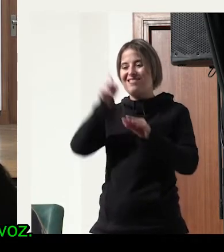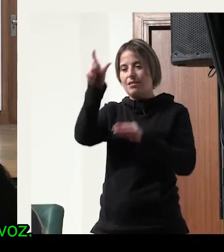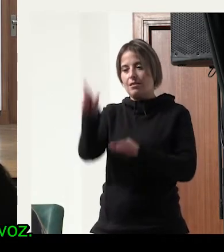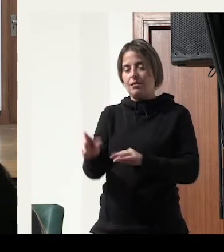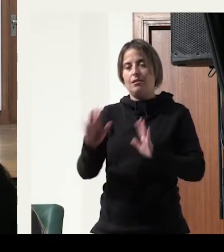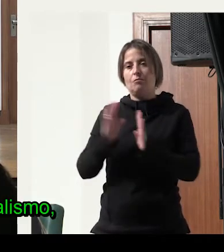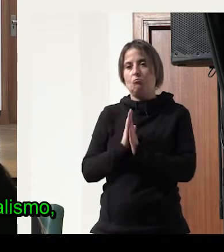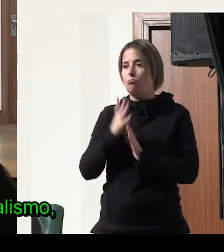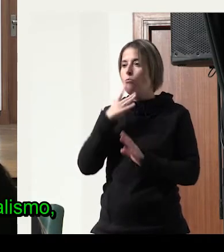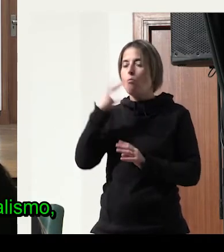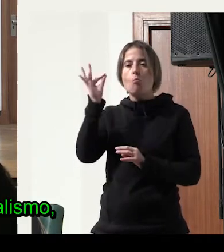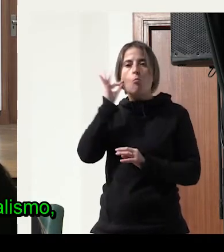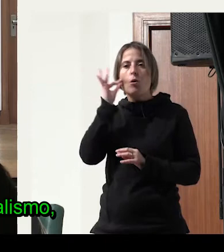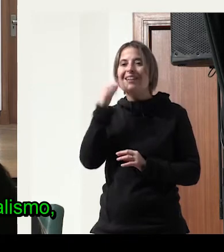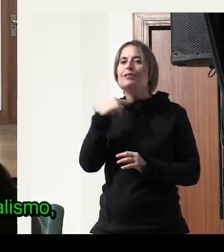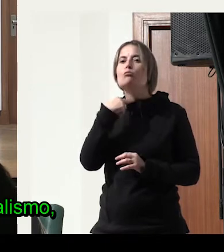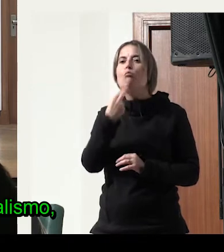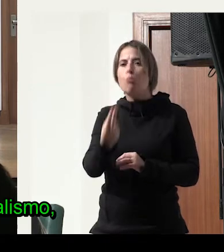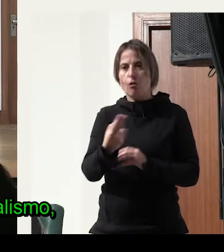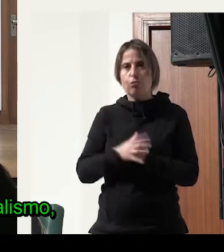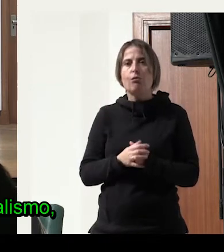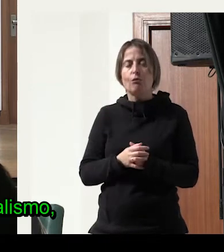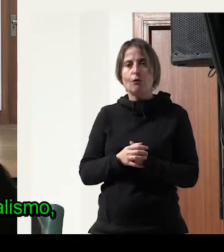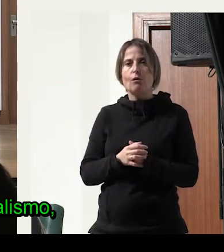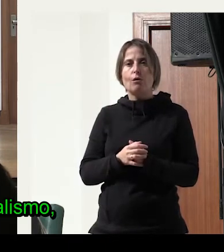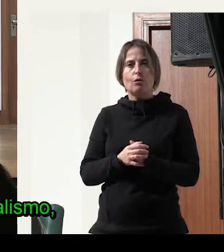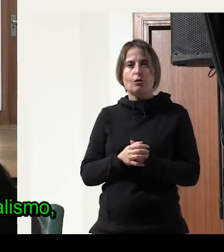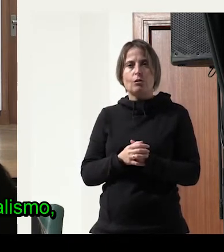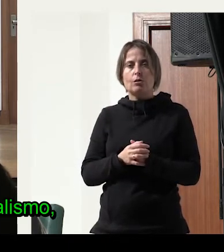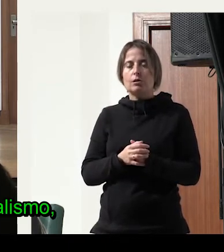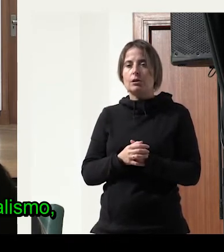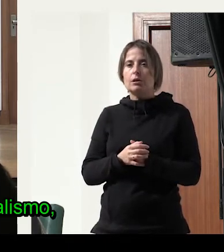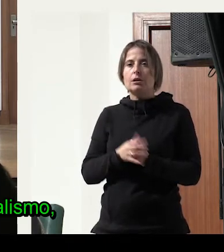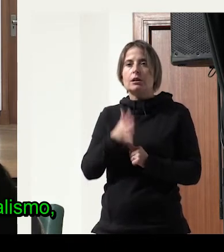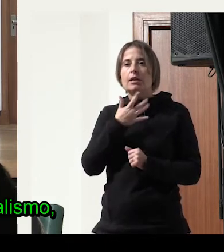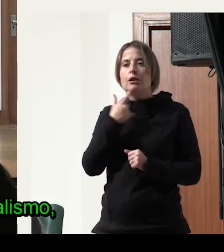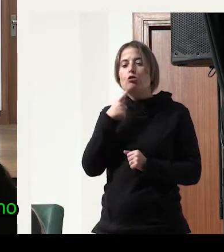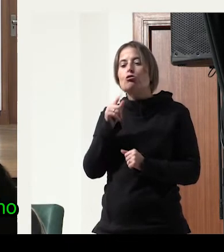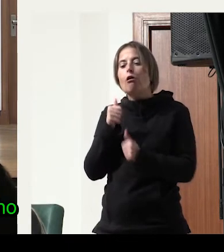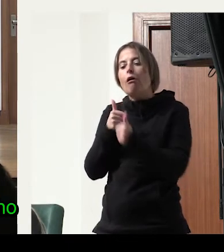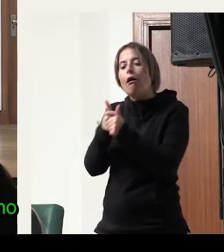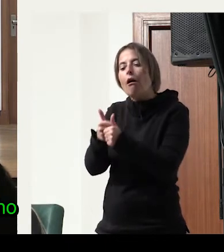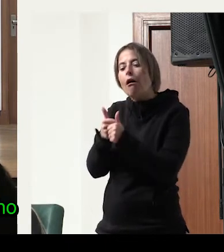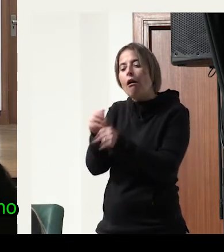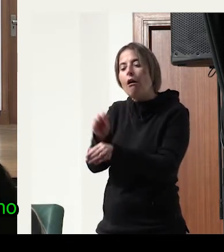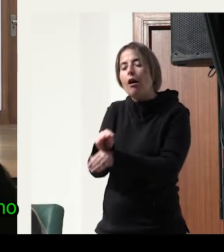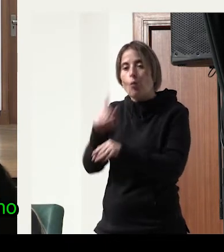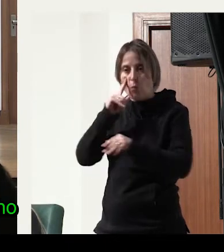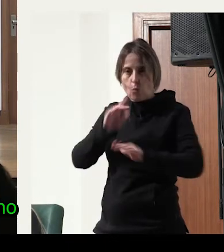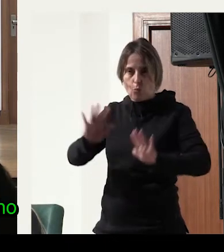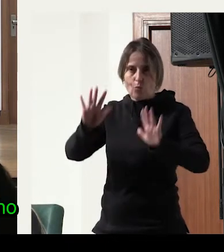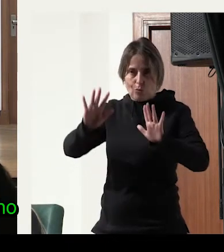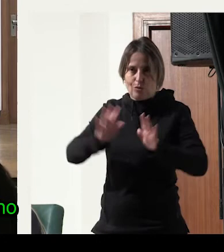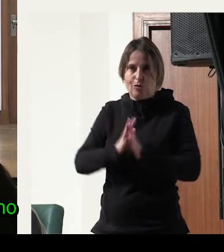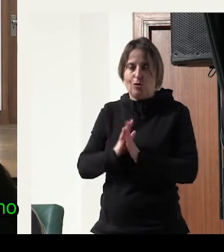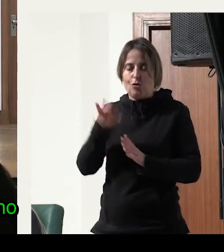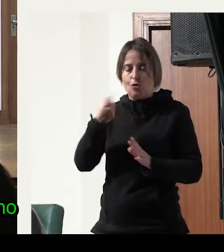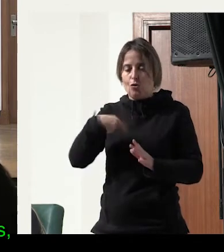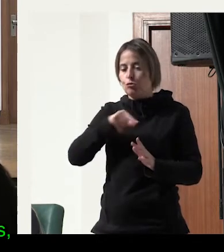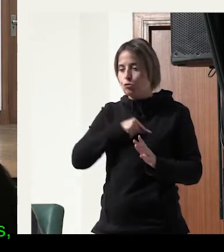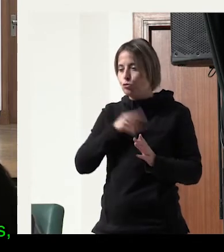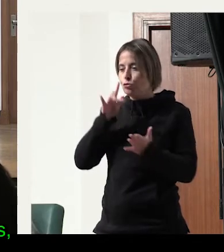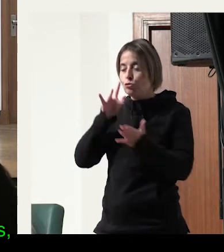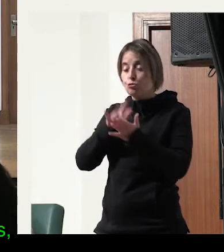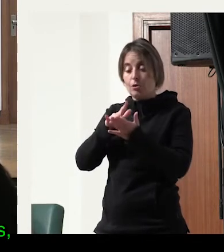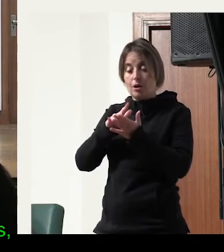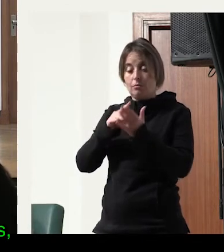que tener voz. ¿Cómo no hacemos solo asistencialismo? Porque ojo con esto, cuando nosotras hemos hecho el proyecto, por ejemplo,